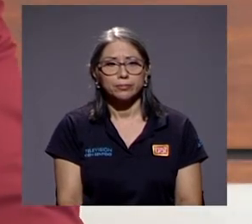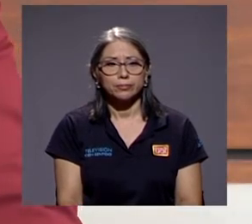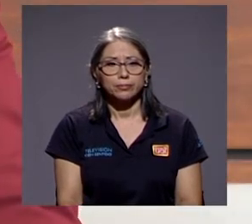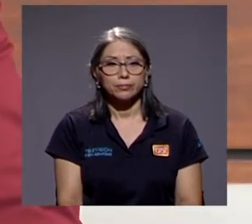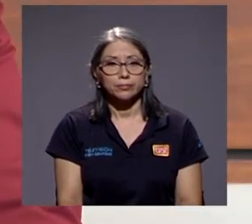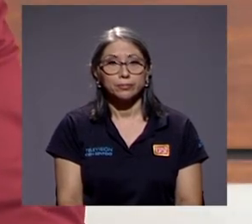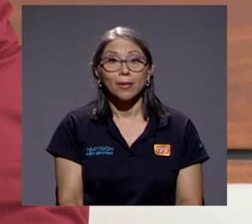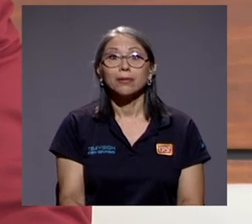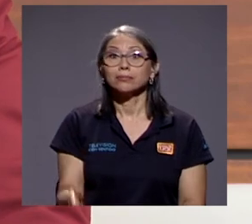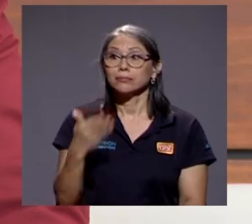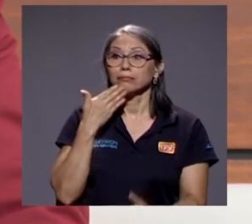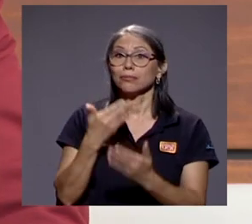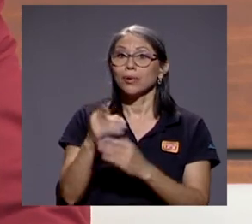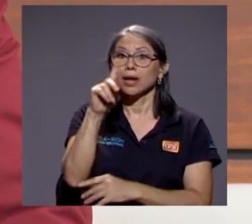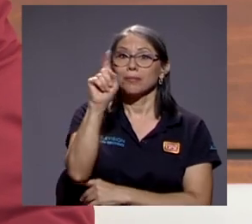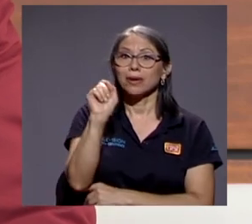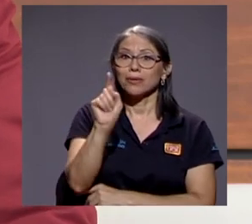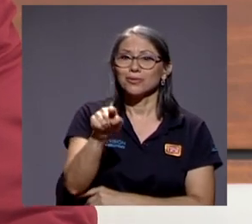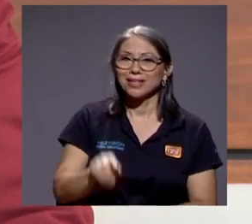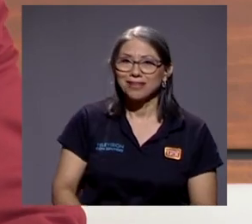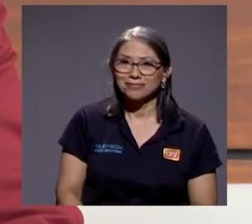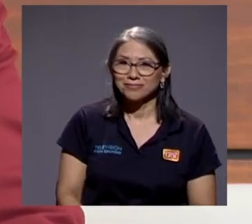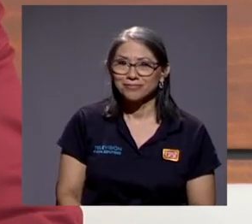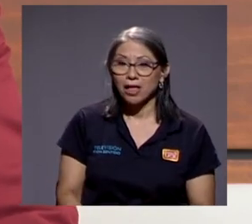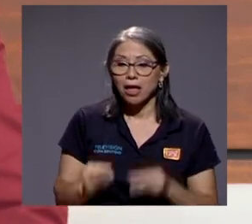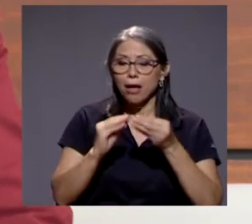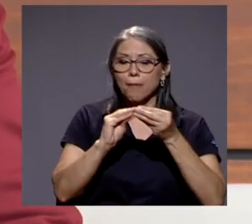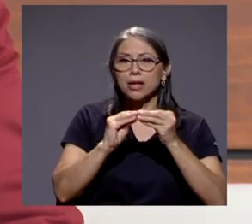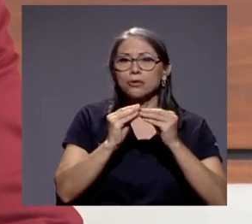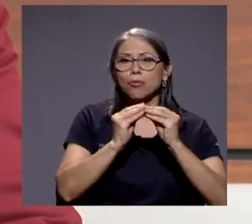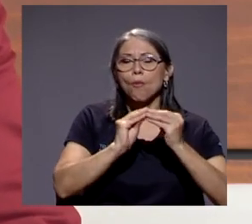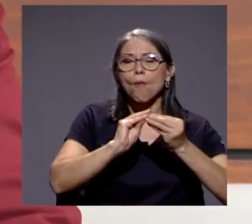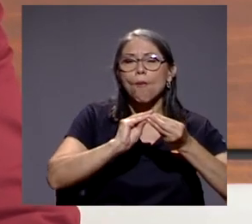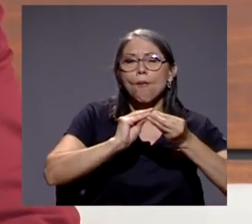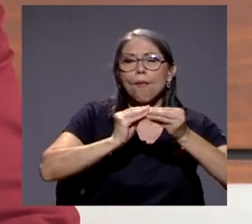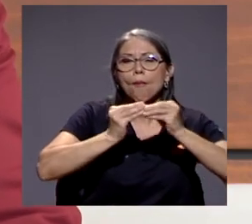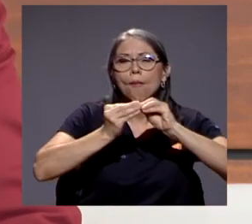buena pregunta para largo piquito o corto francés